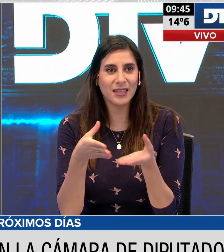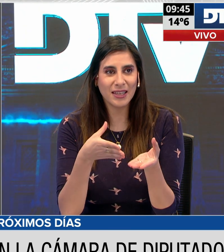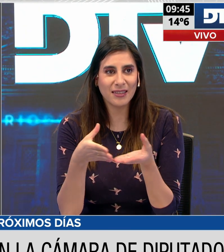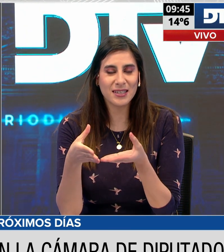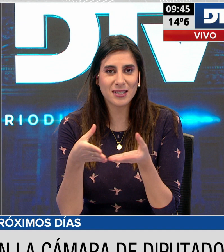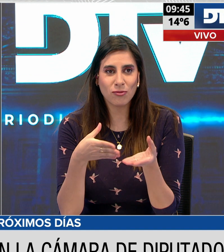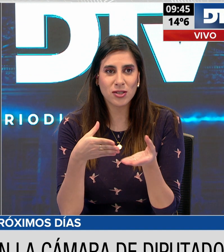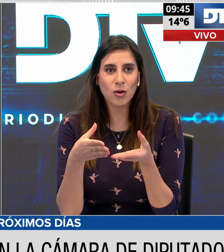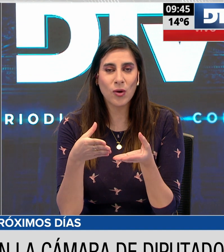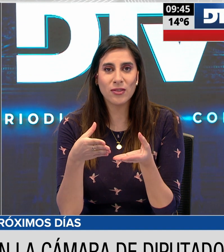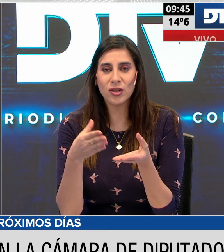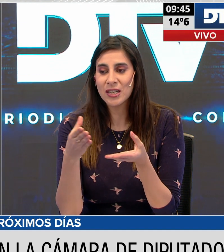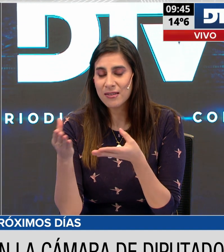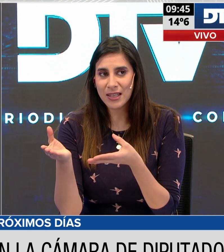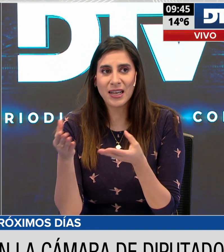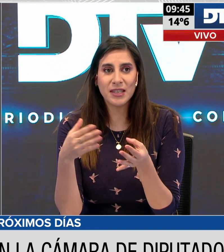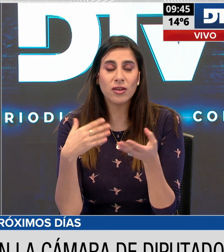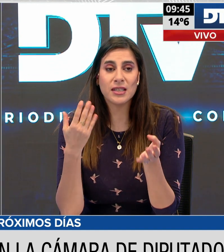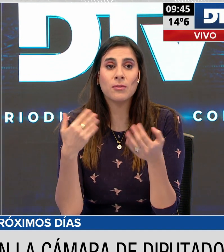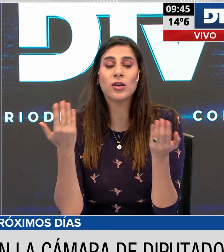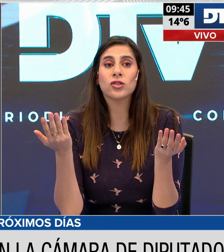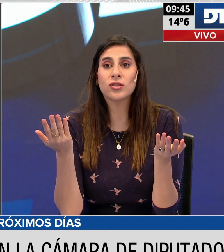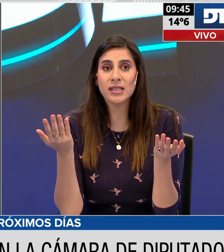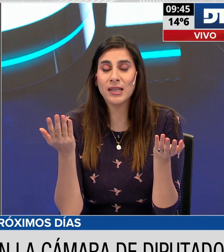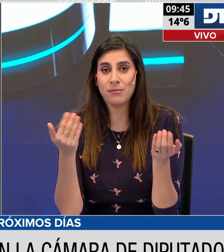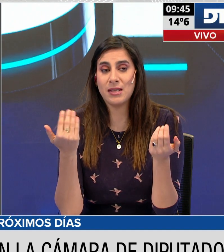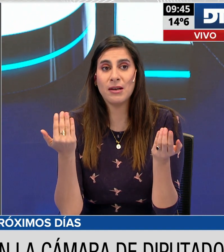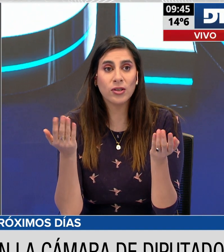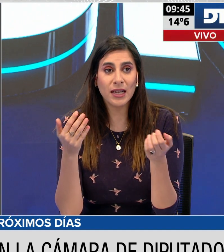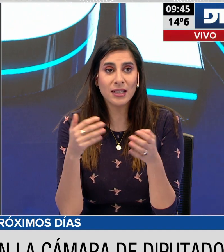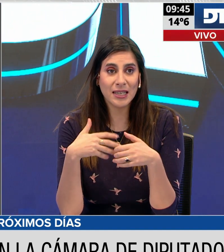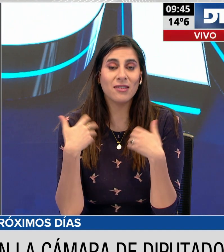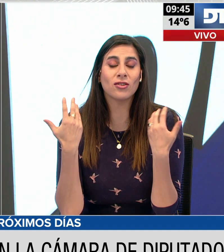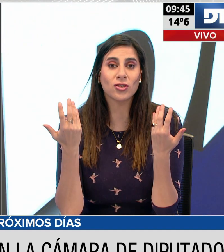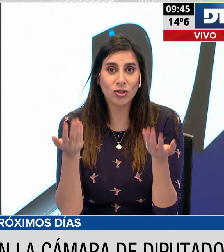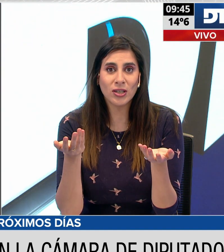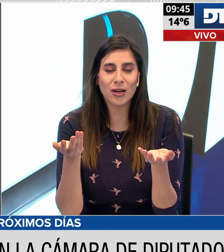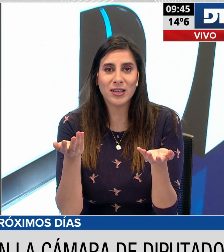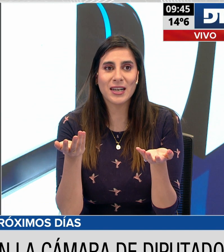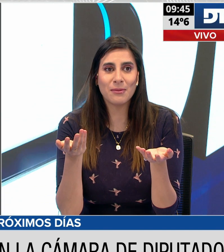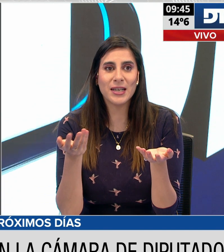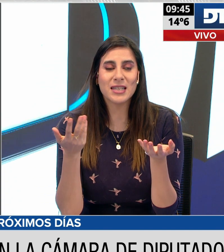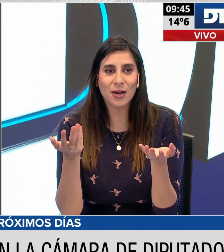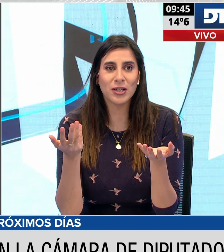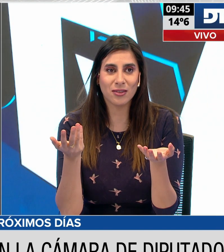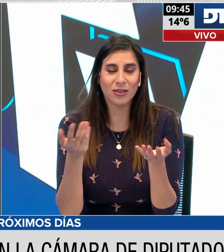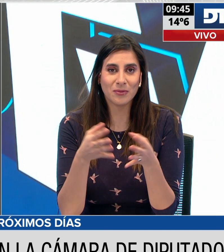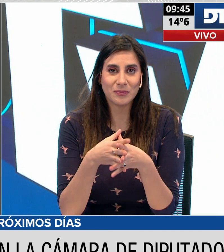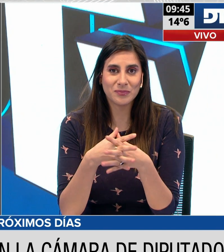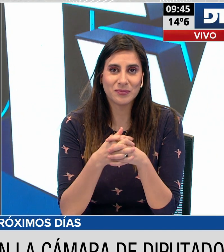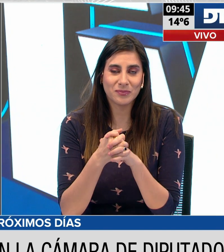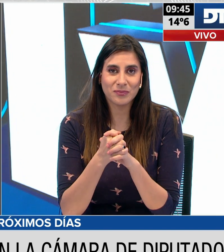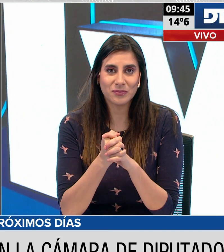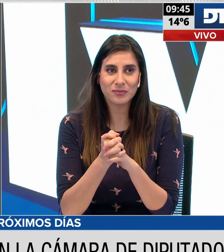despegarse de esa situación cuando tenés candidatos que dicen, bueno, yo si me votan y entro yo a gobernar el país, hago esto.